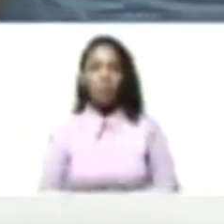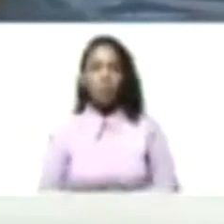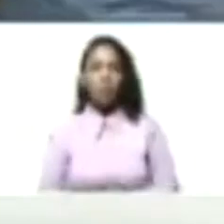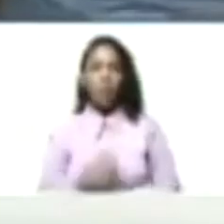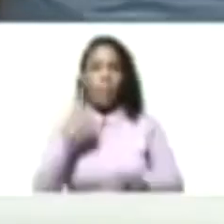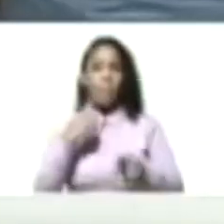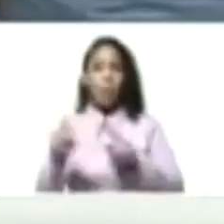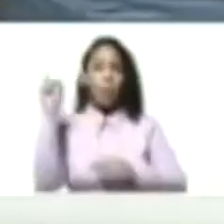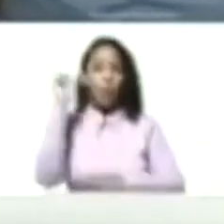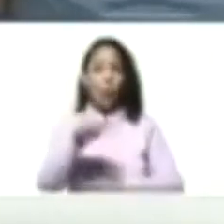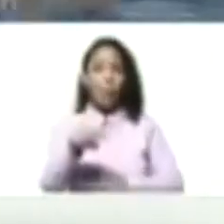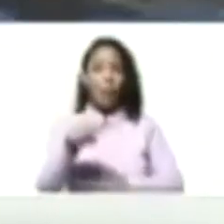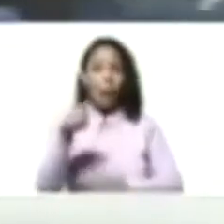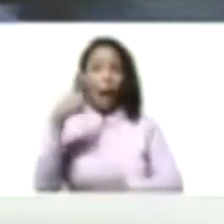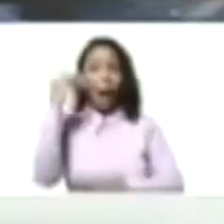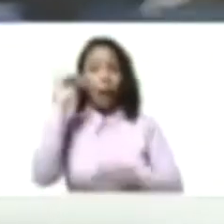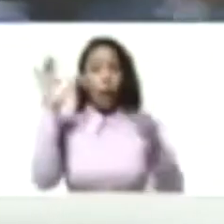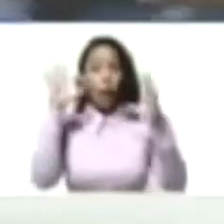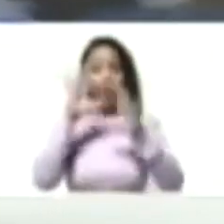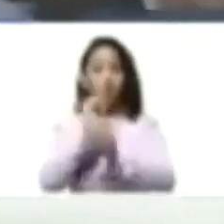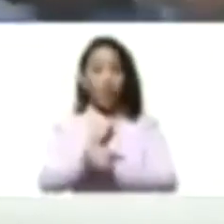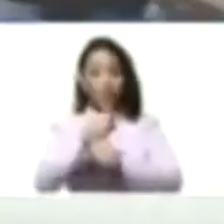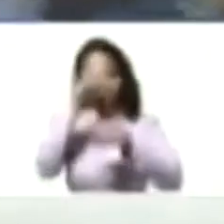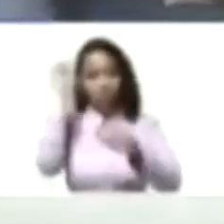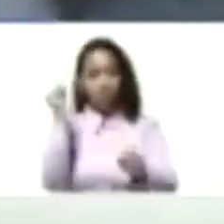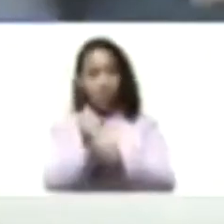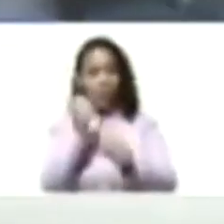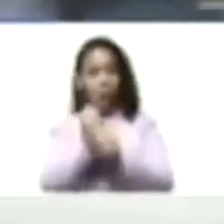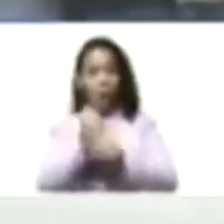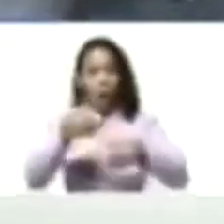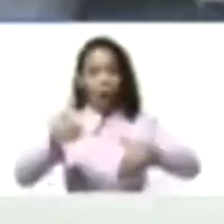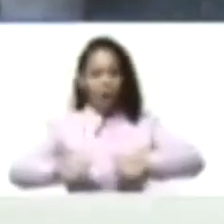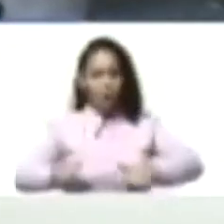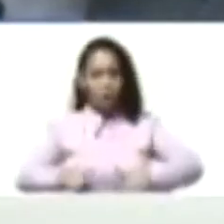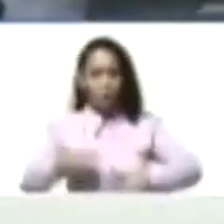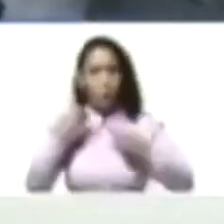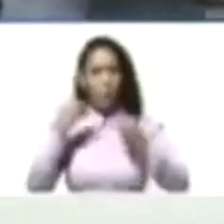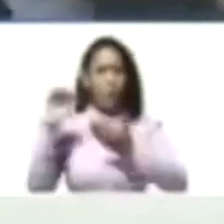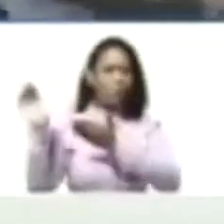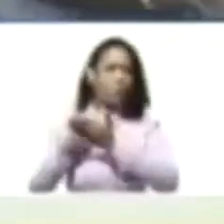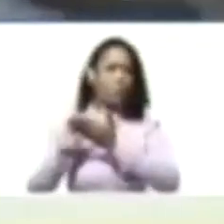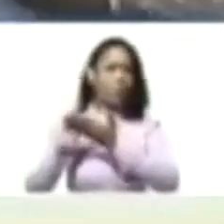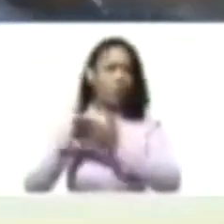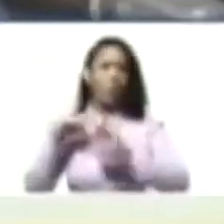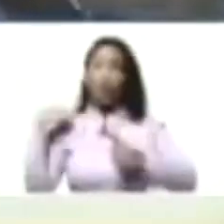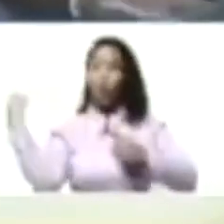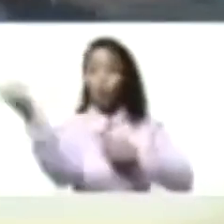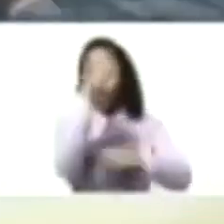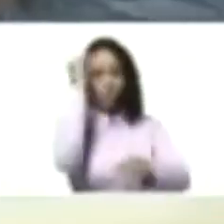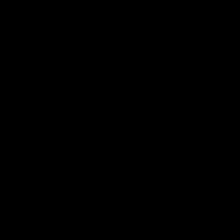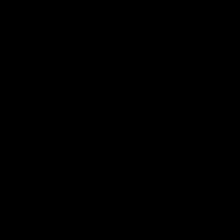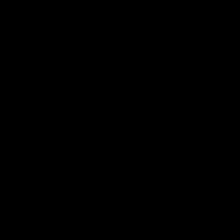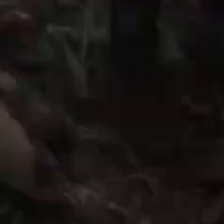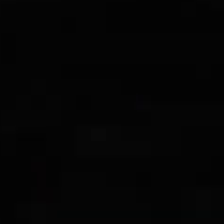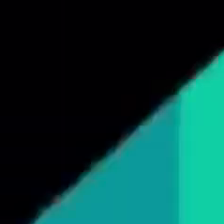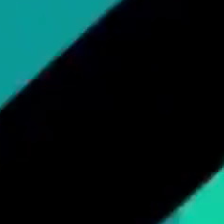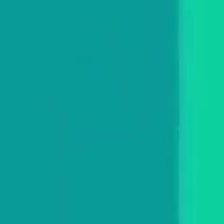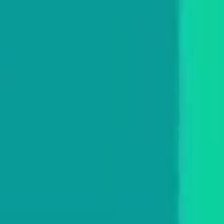Pero también confío en el esfuerzo del trabajo, para que resolvamos todo con trabajo y esfuerzo propio.